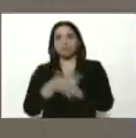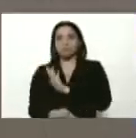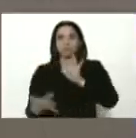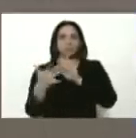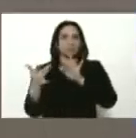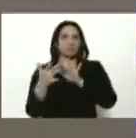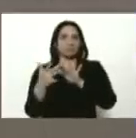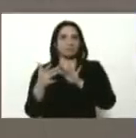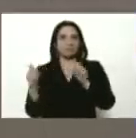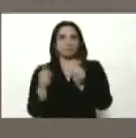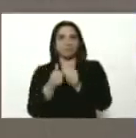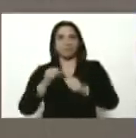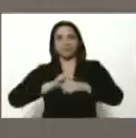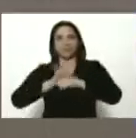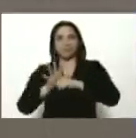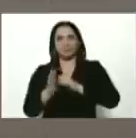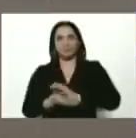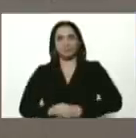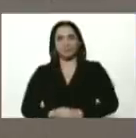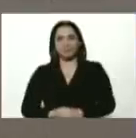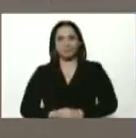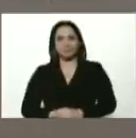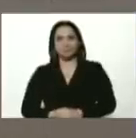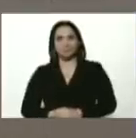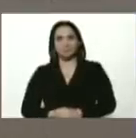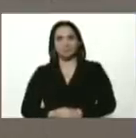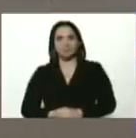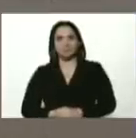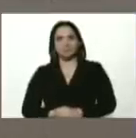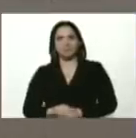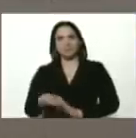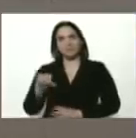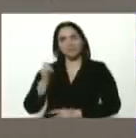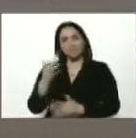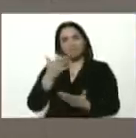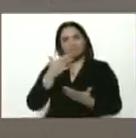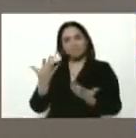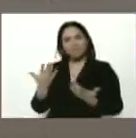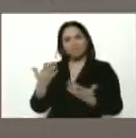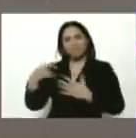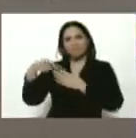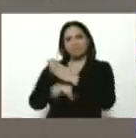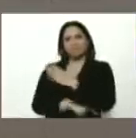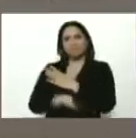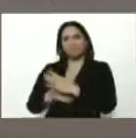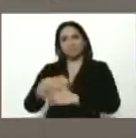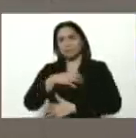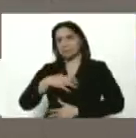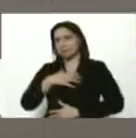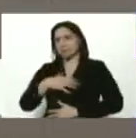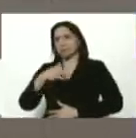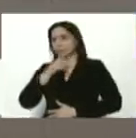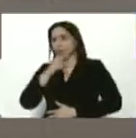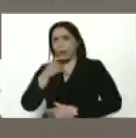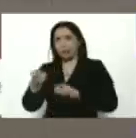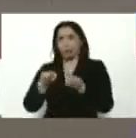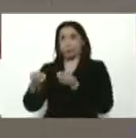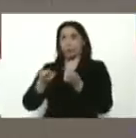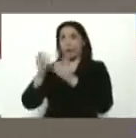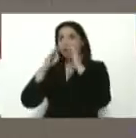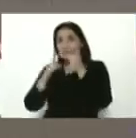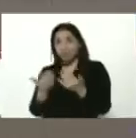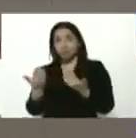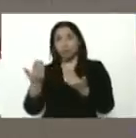con el COVID-19 es la existencia de un profundo descontrol en la atención